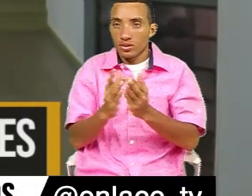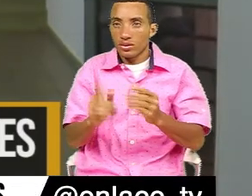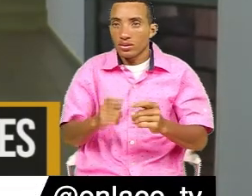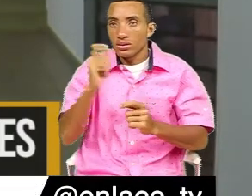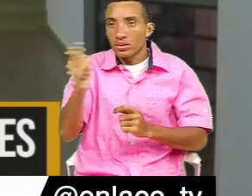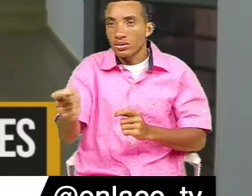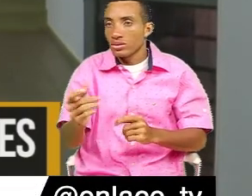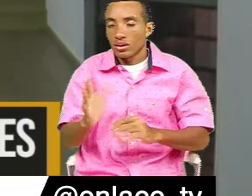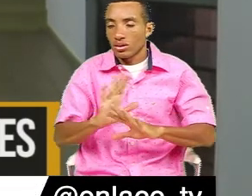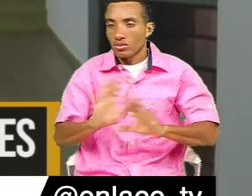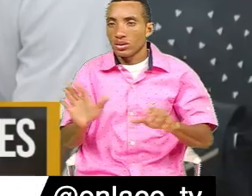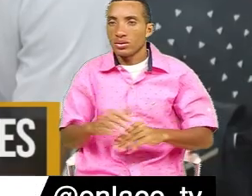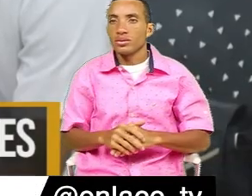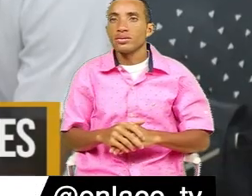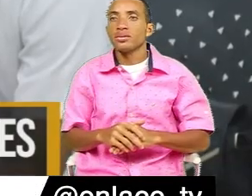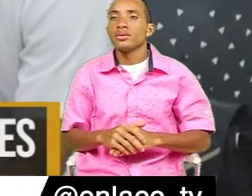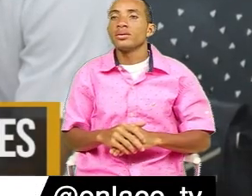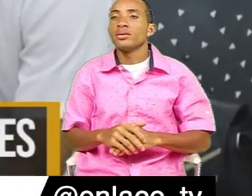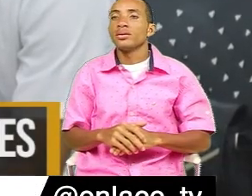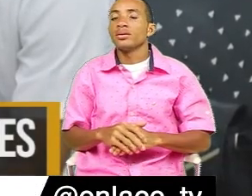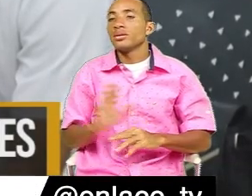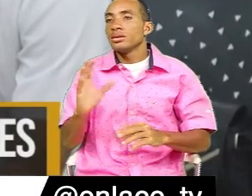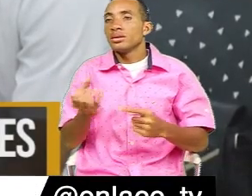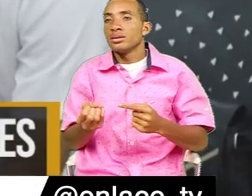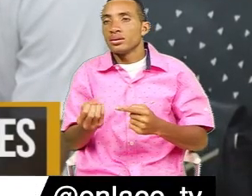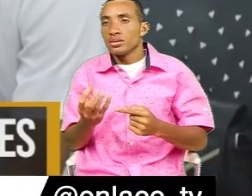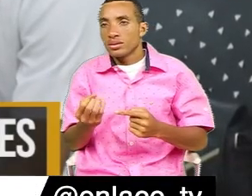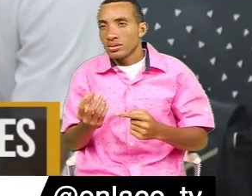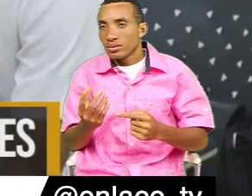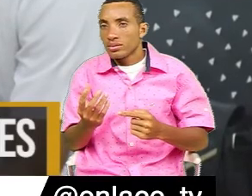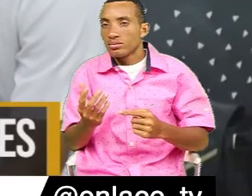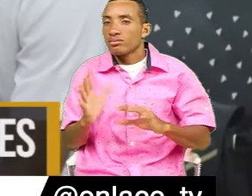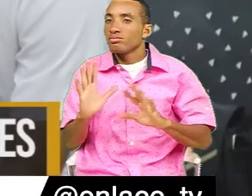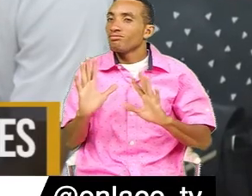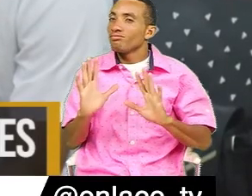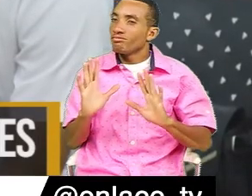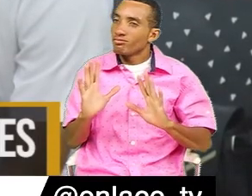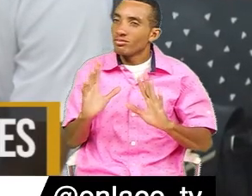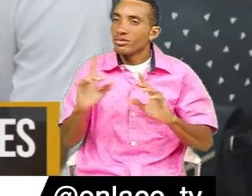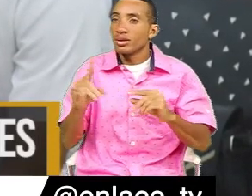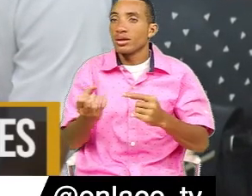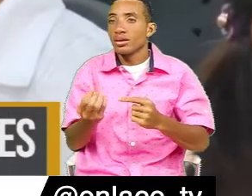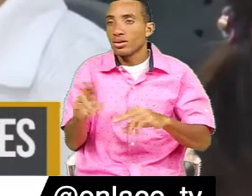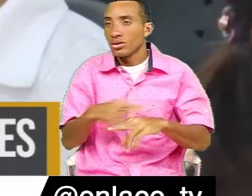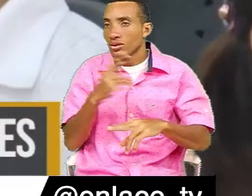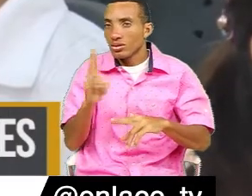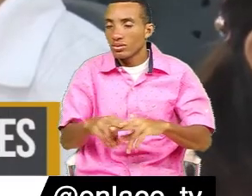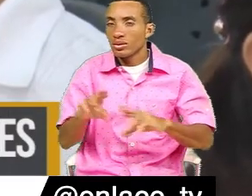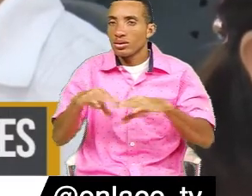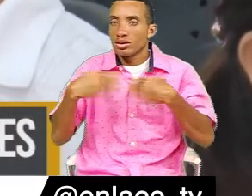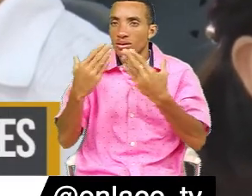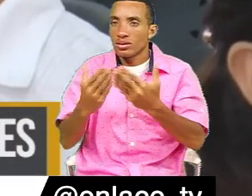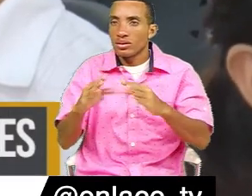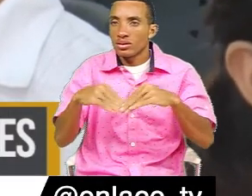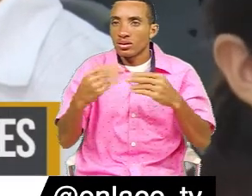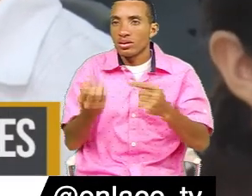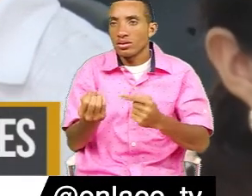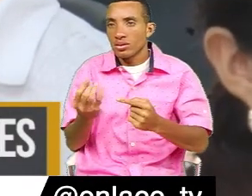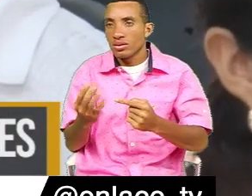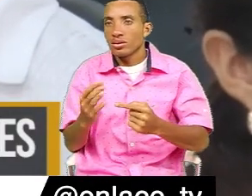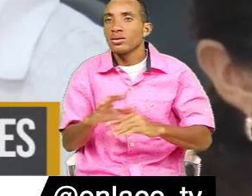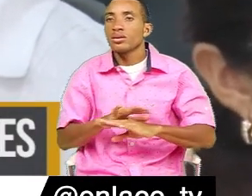darla, y la normal está pasando. Quizás tenga plantas físicas, la normal es uno de los mejores colegios que por ahora está en Barranca Bermeja